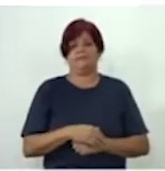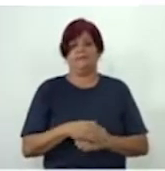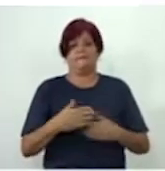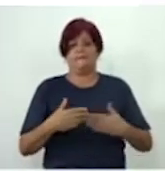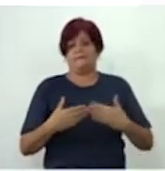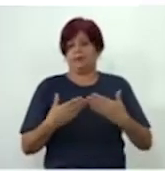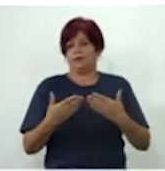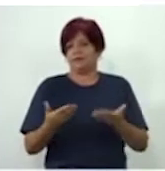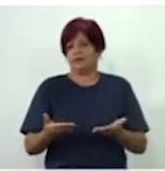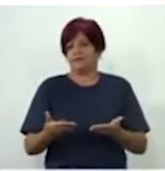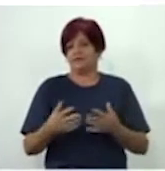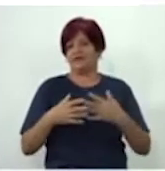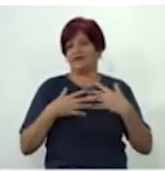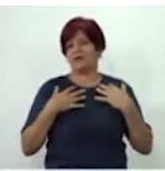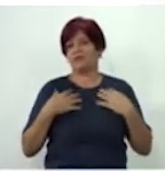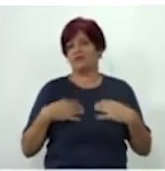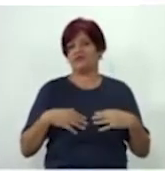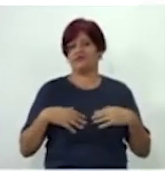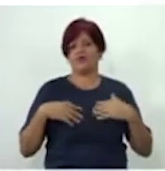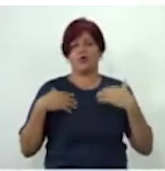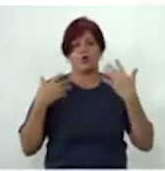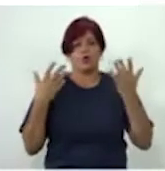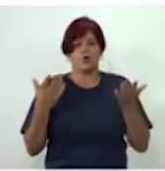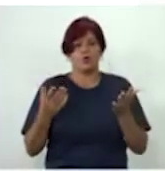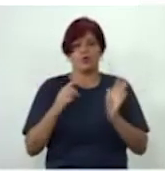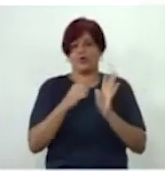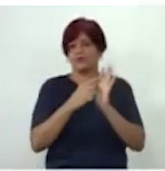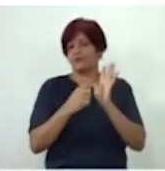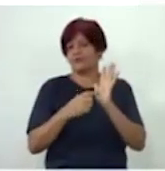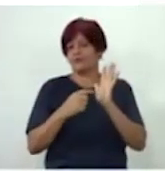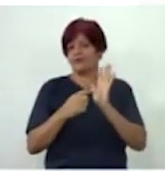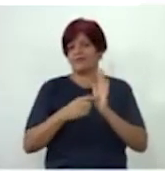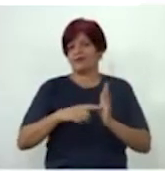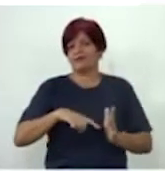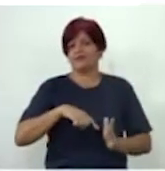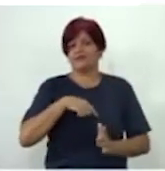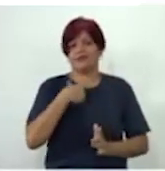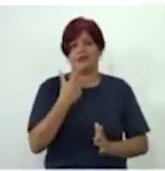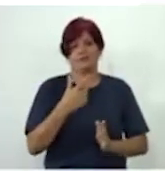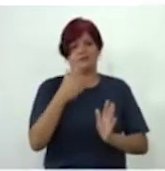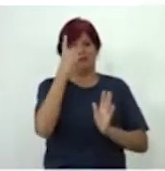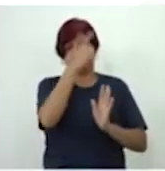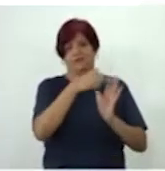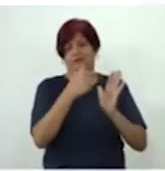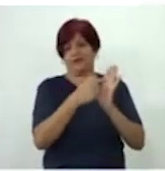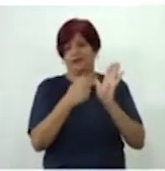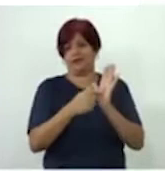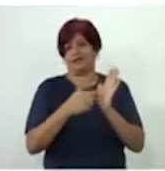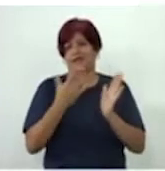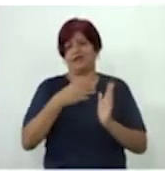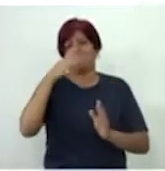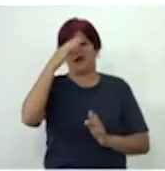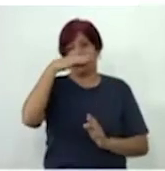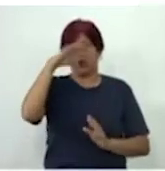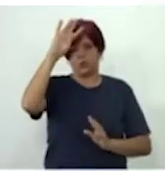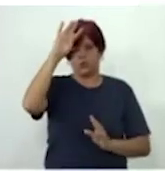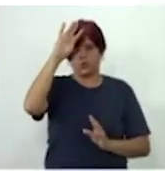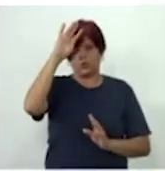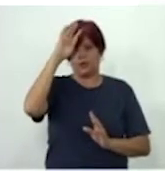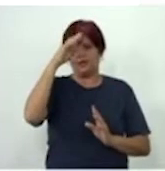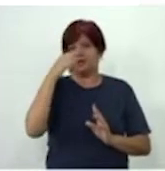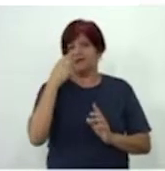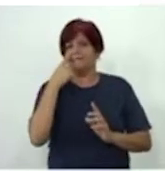manifestar emoción y orgullo ante los elementos de la cultura que caracterizan la cubanía, apreciar la belleza